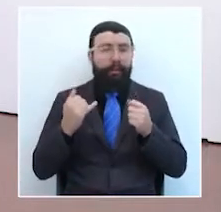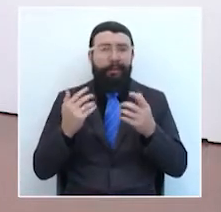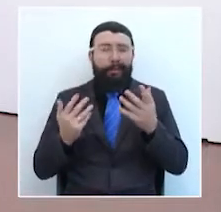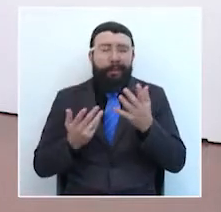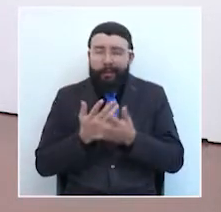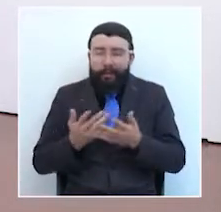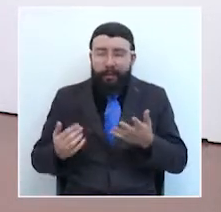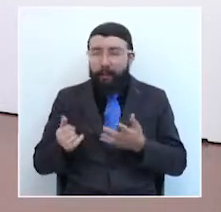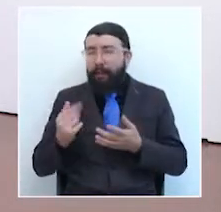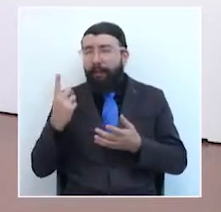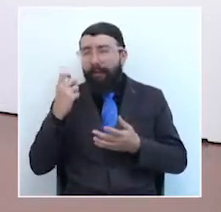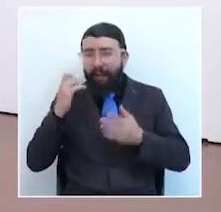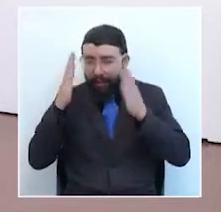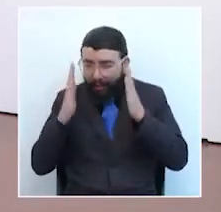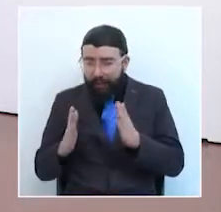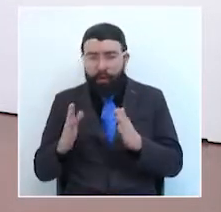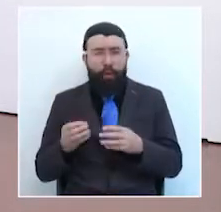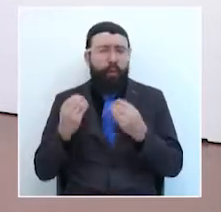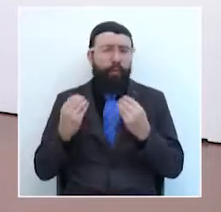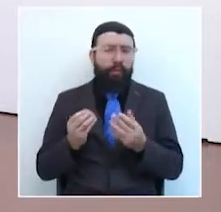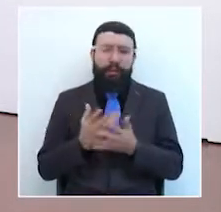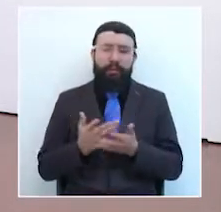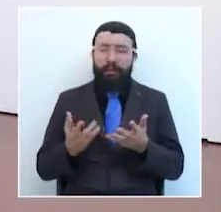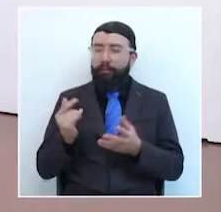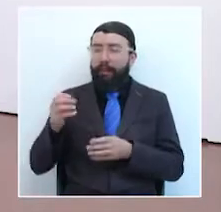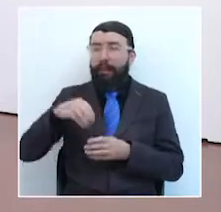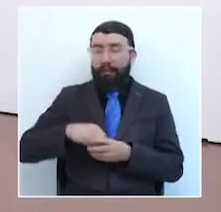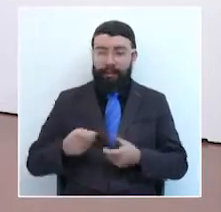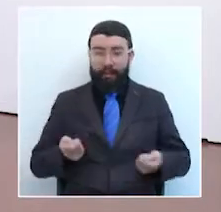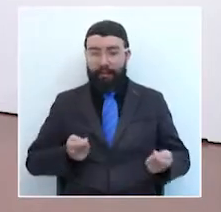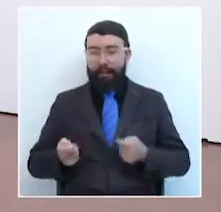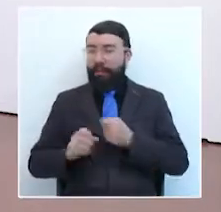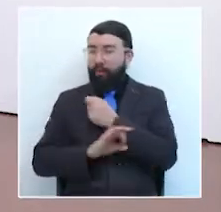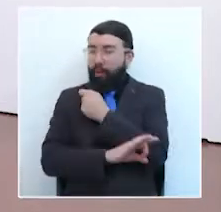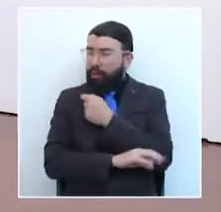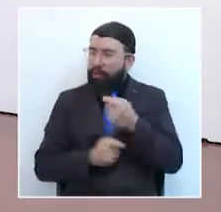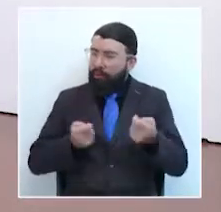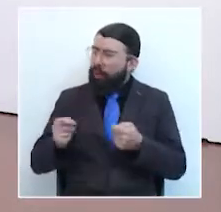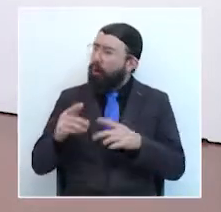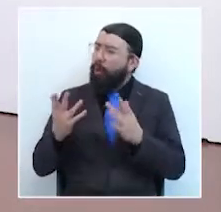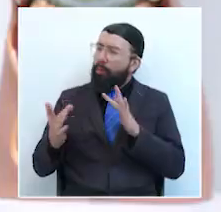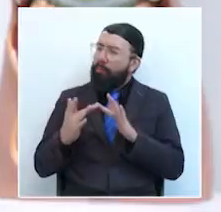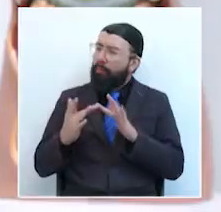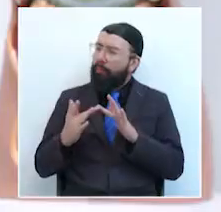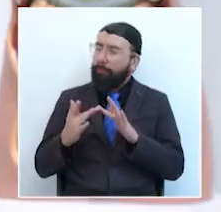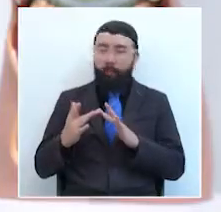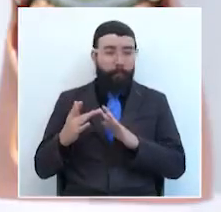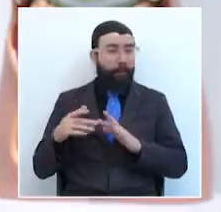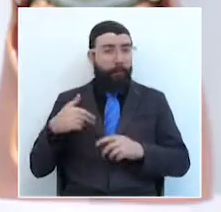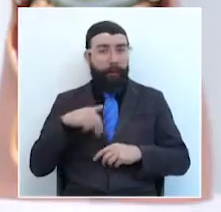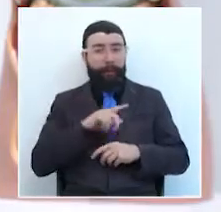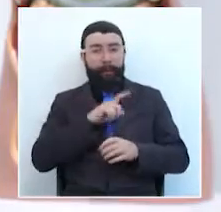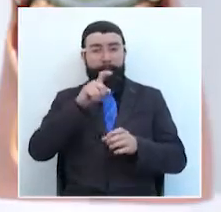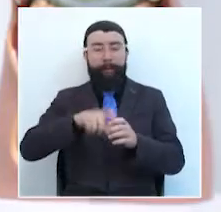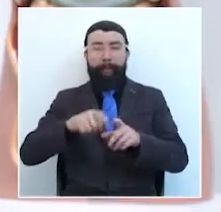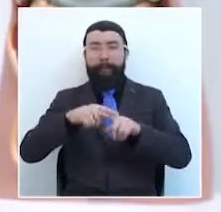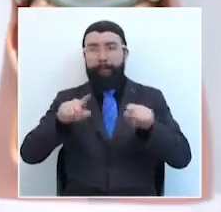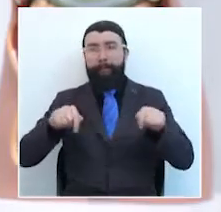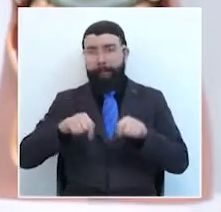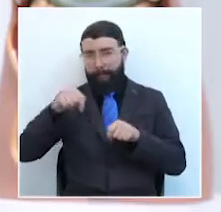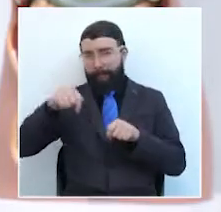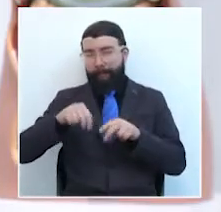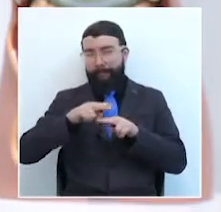falta de concentración bueno tantas cosas que me ver psicológicos se manejan cuáles son los contactos bueno nosotros estamos ubicados en manizales